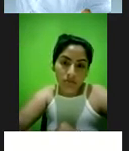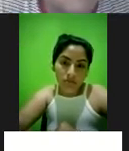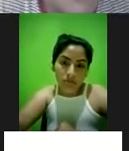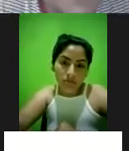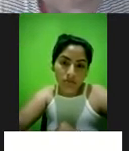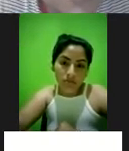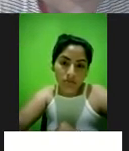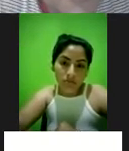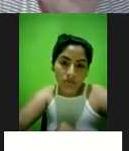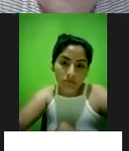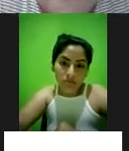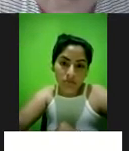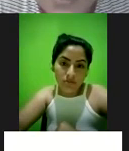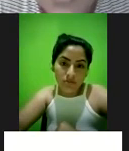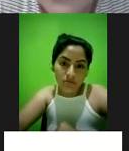Ya.